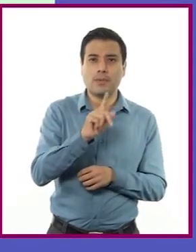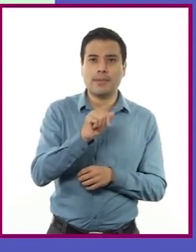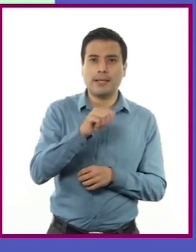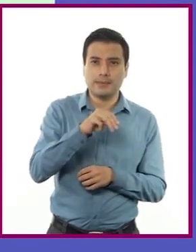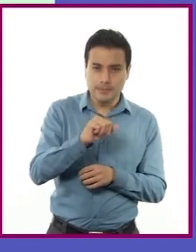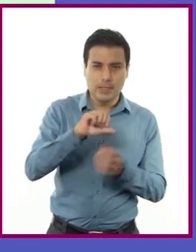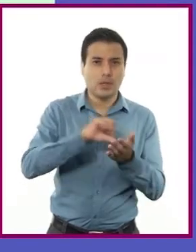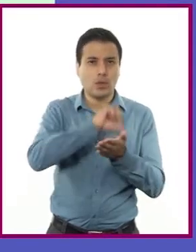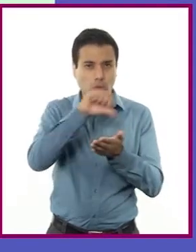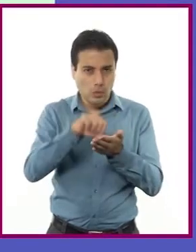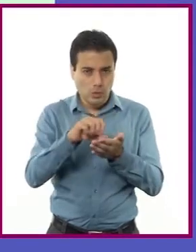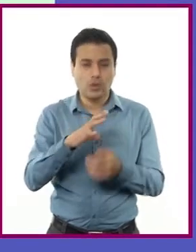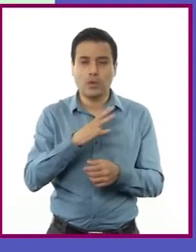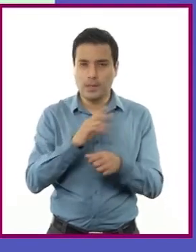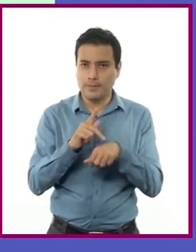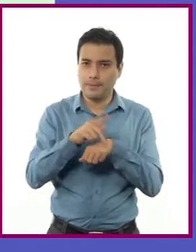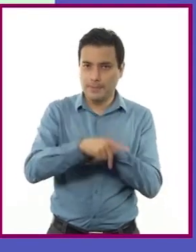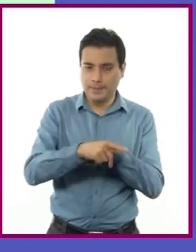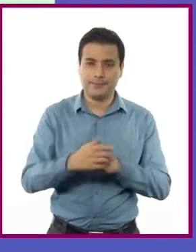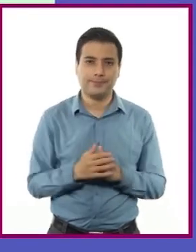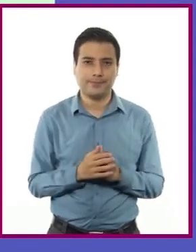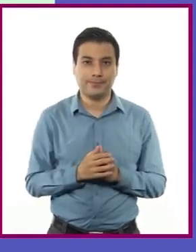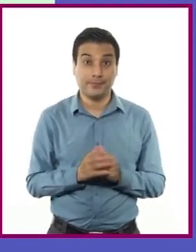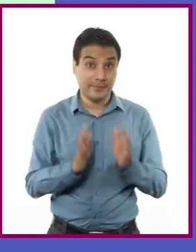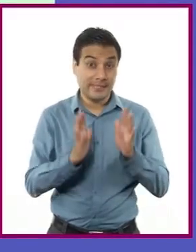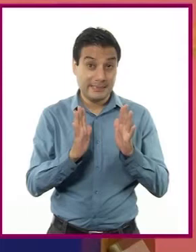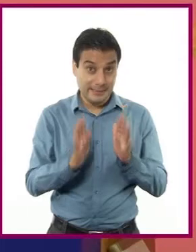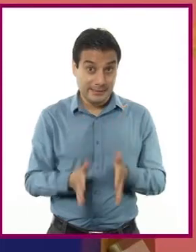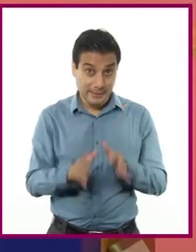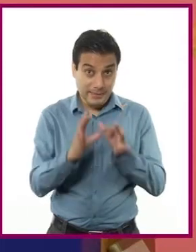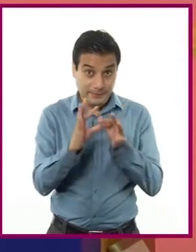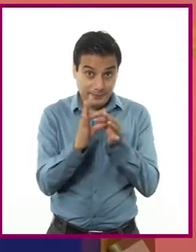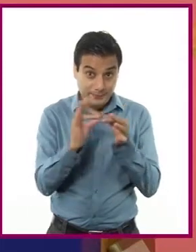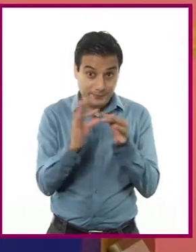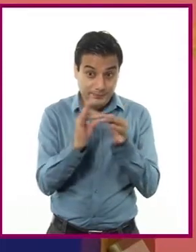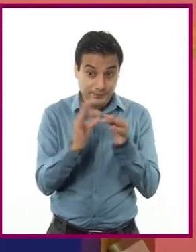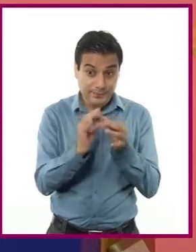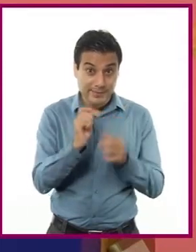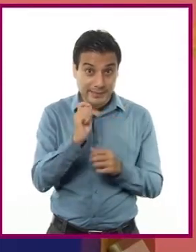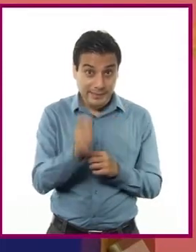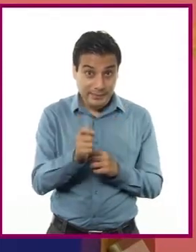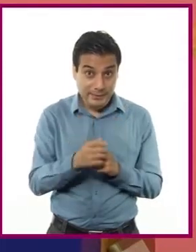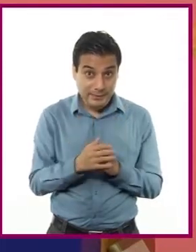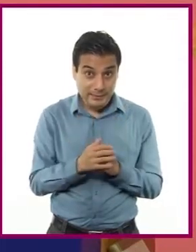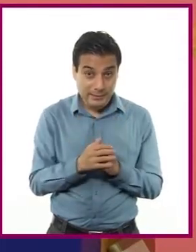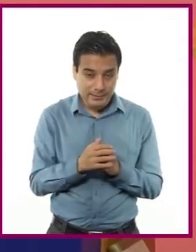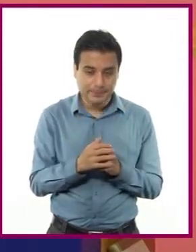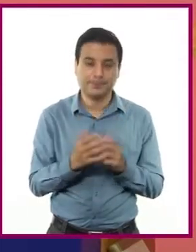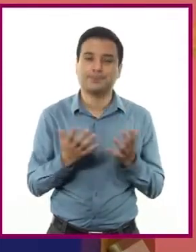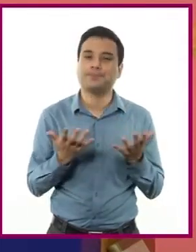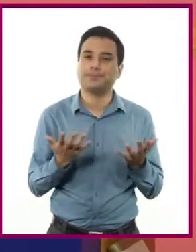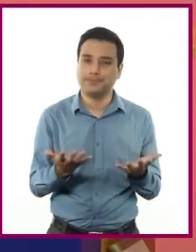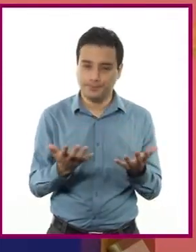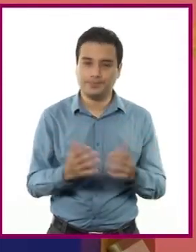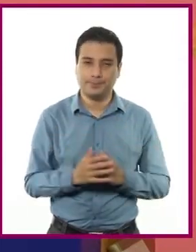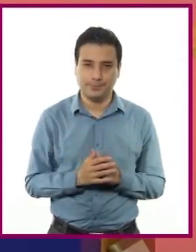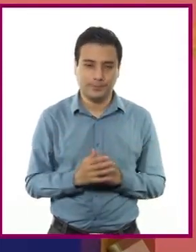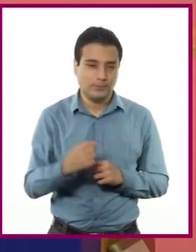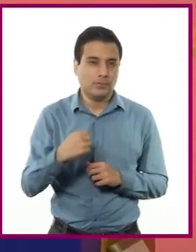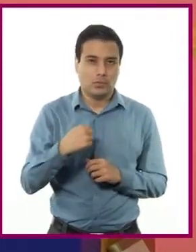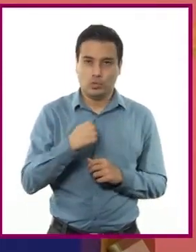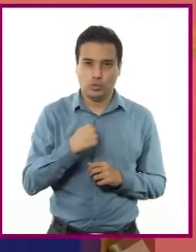por una membrana. Ya con la definición, la paráfrasis o puesta en nuestras propias